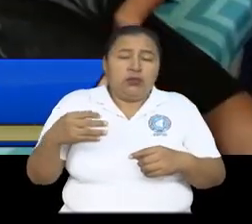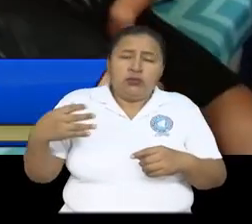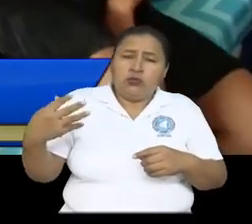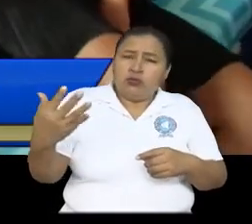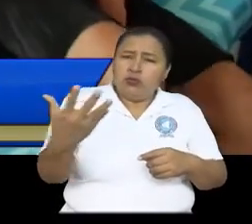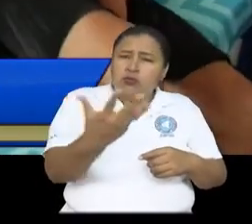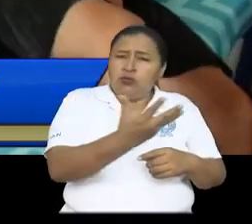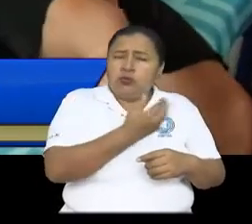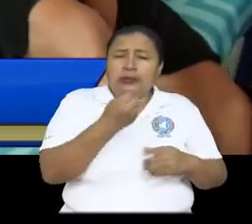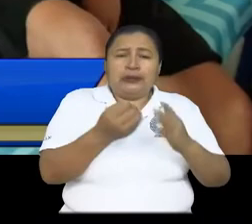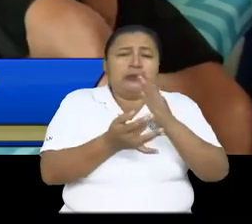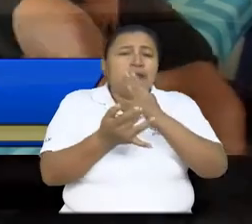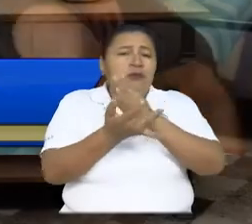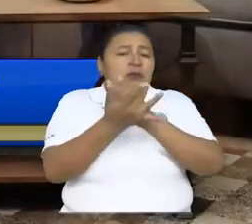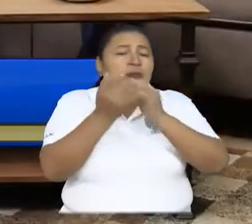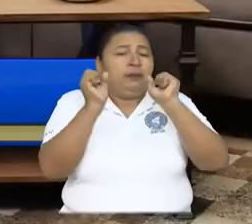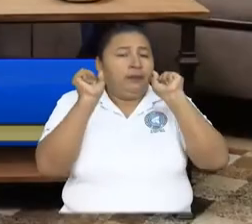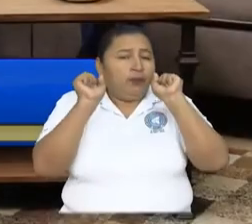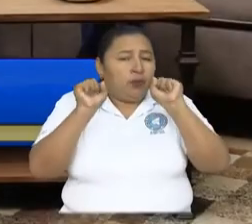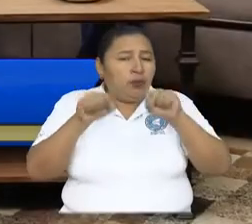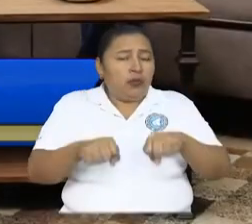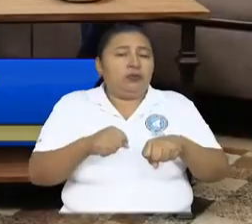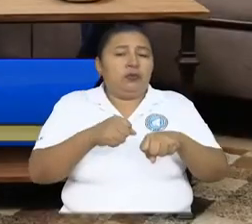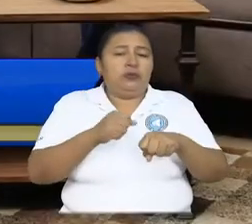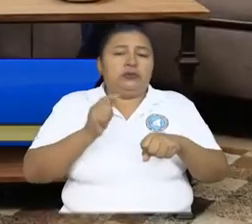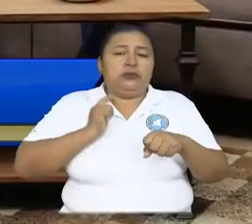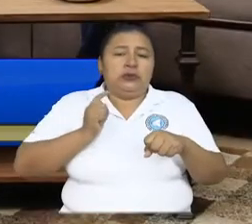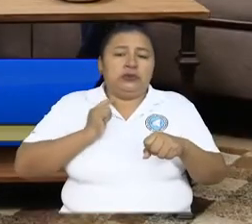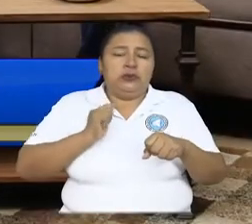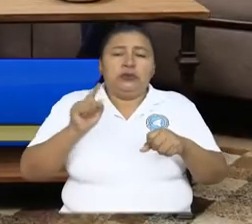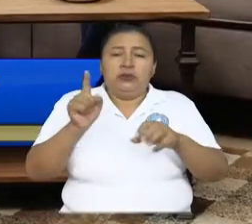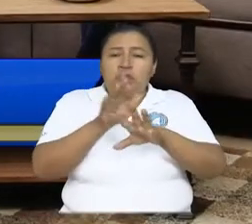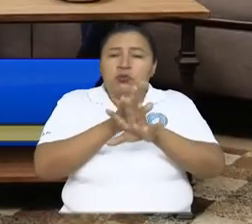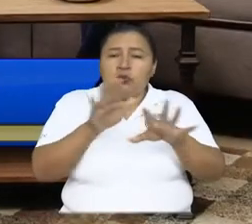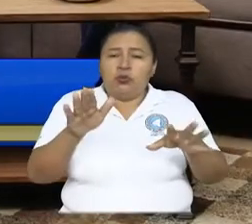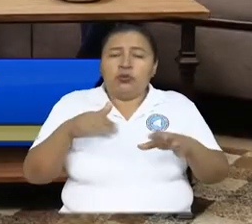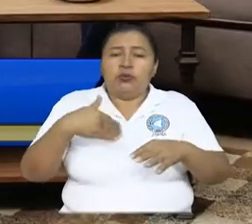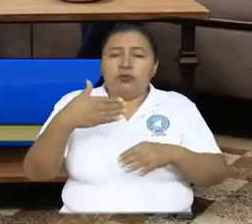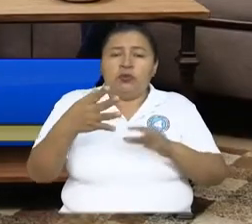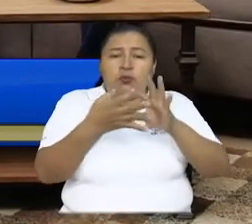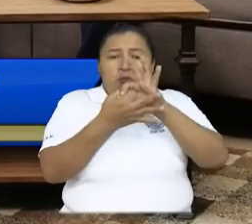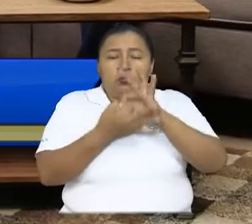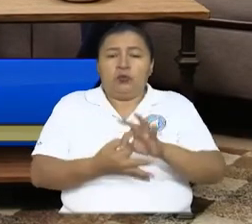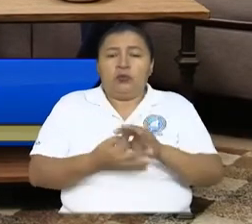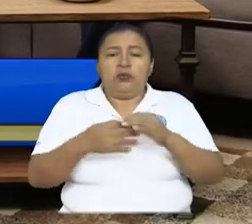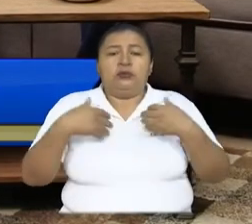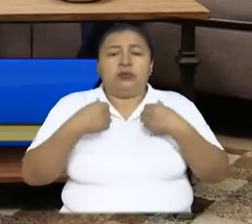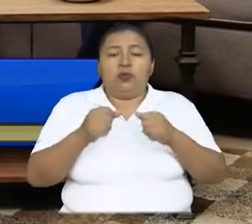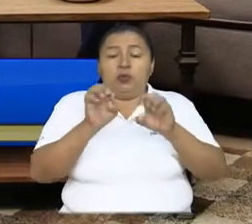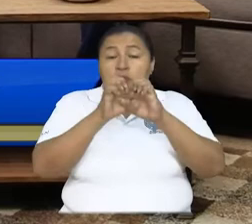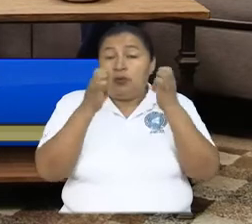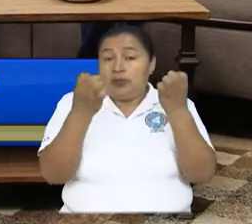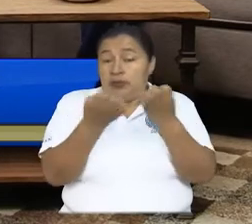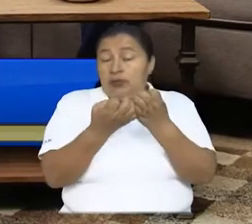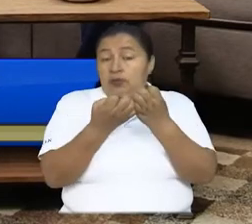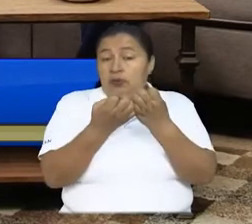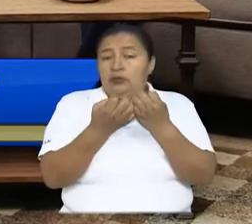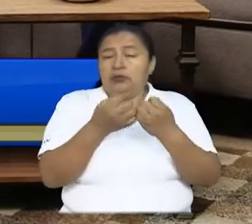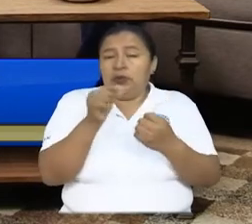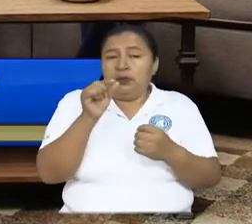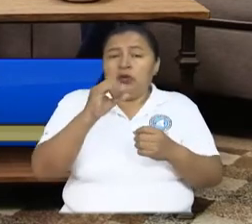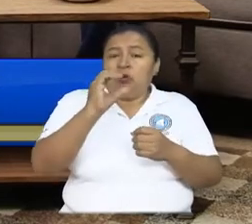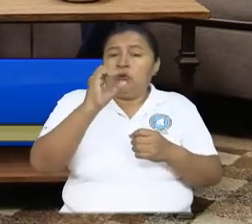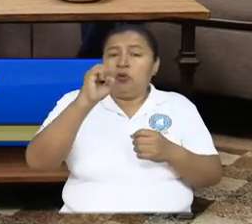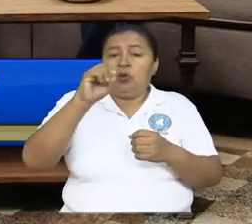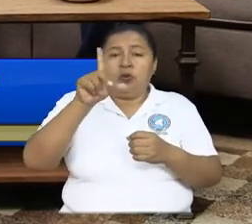tecnología que nos permita el tener hasta en el último unidad de salud si los equipos de colposcopía